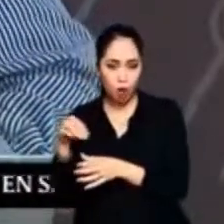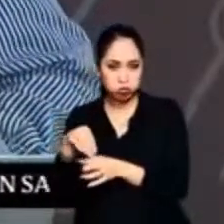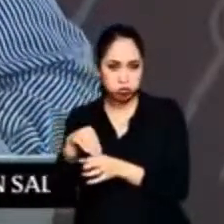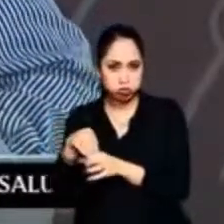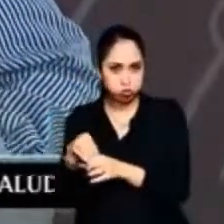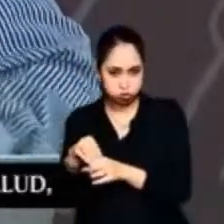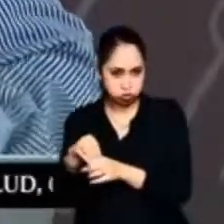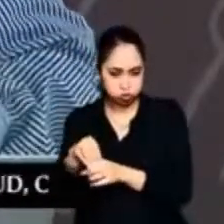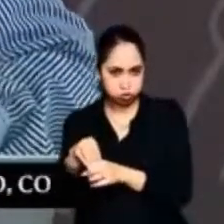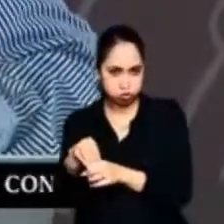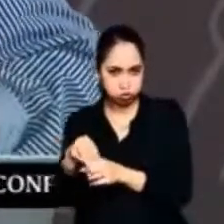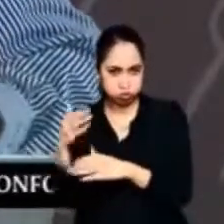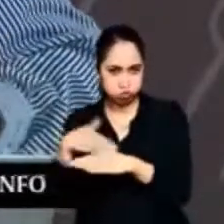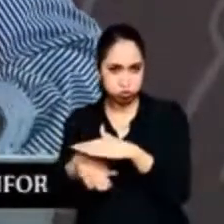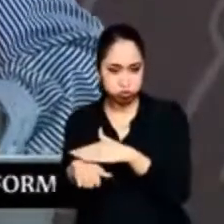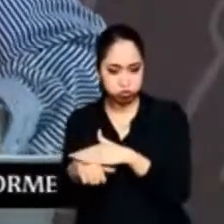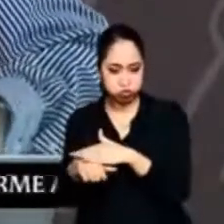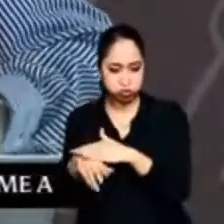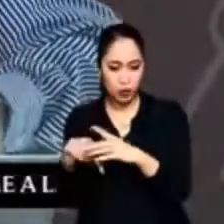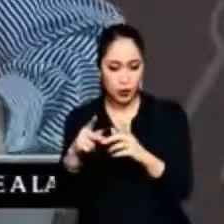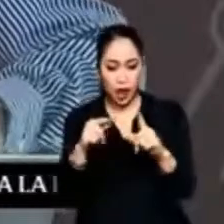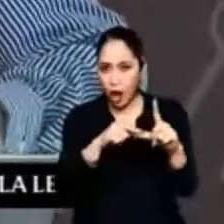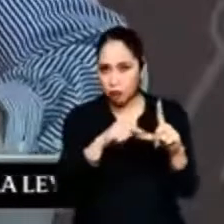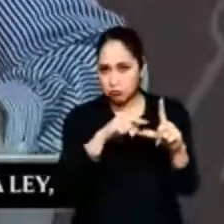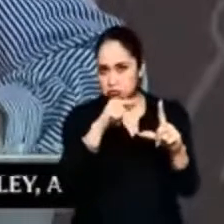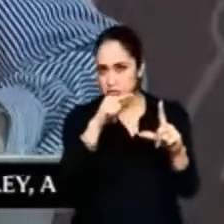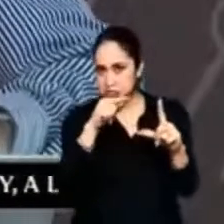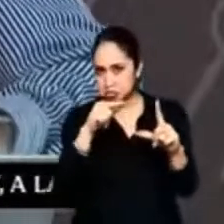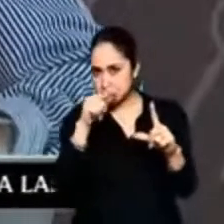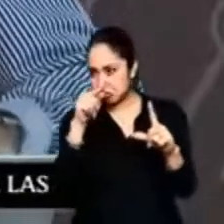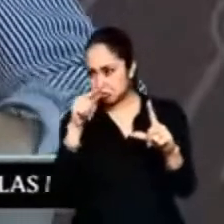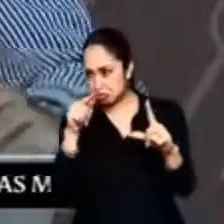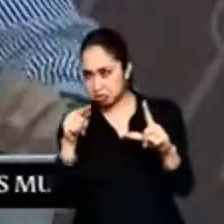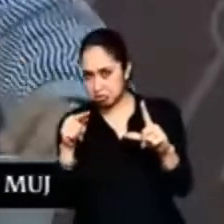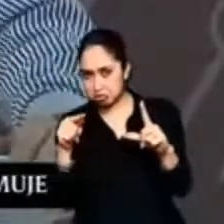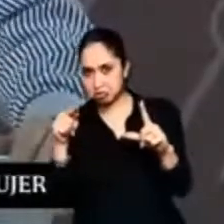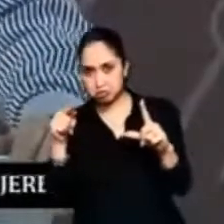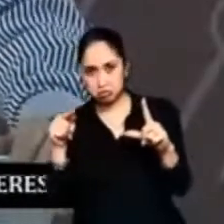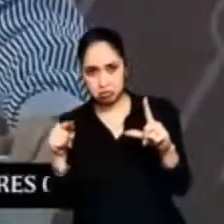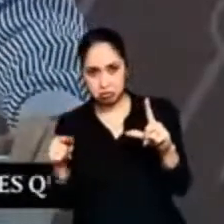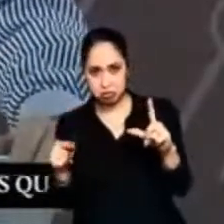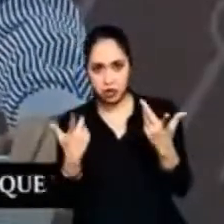Entonces, la curva en varios indicadores es que va a la baja.